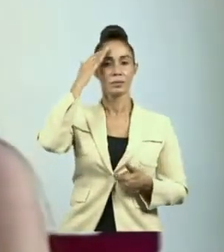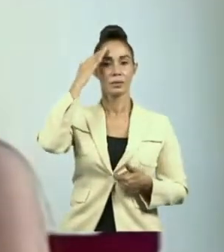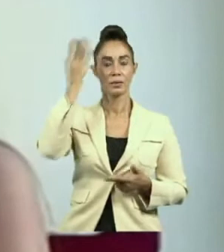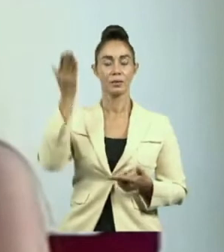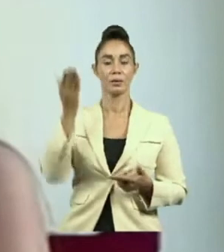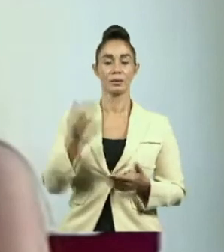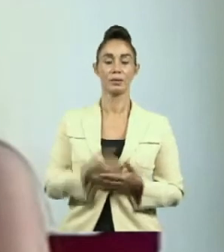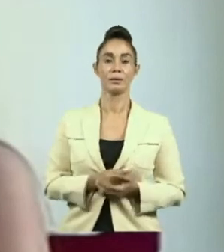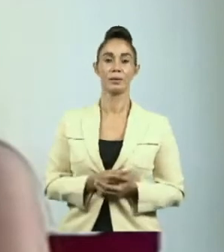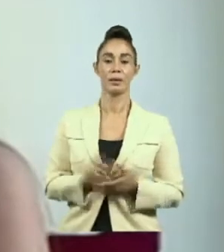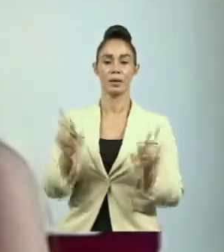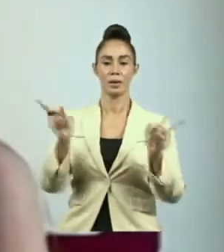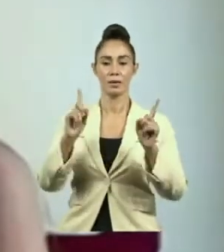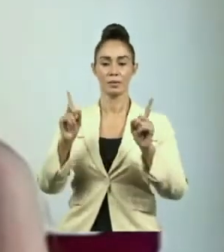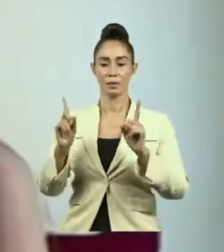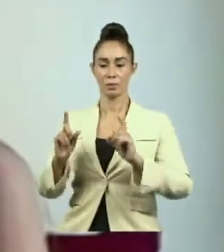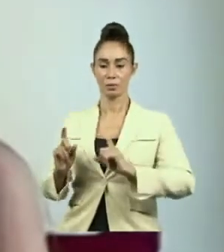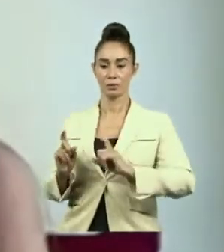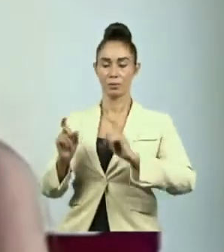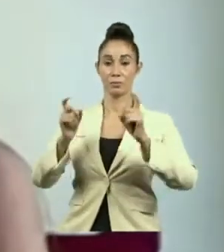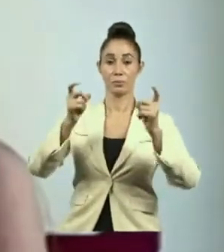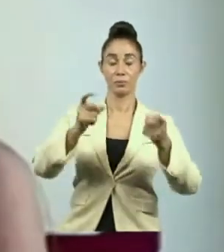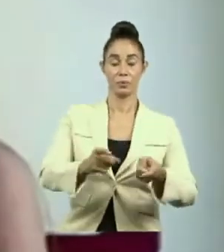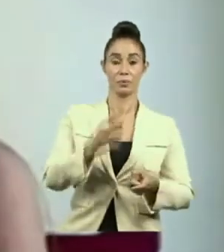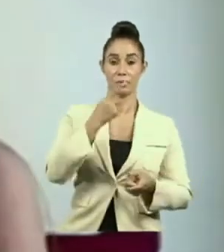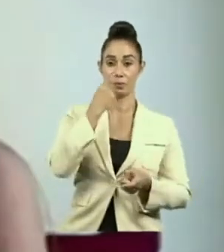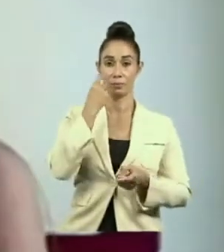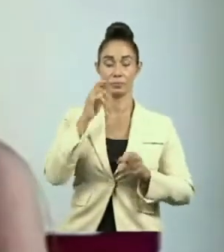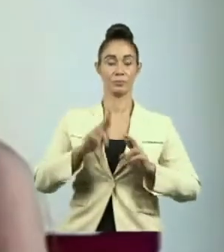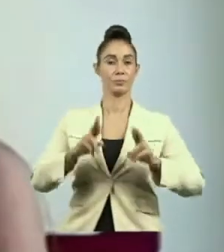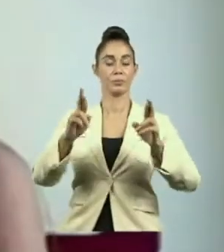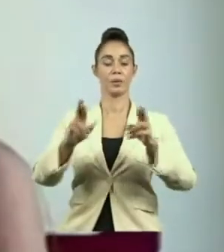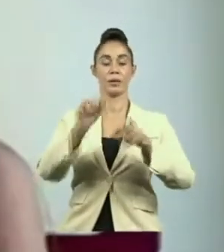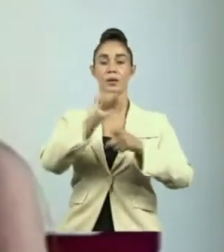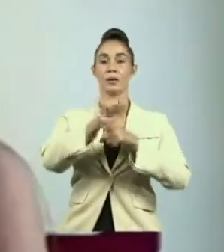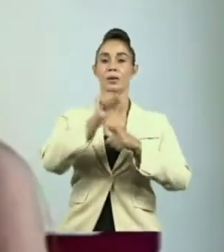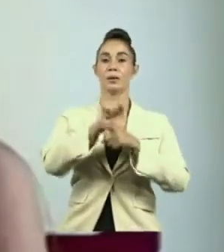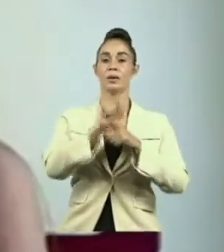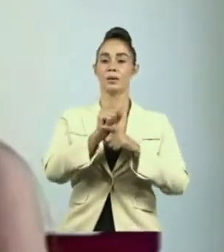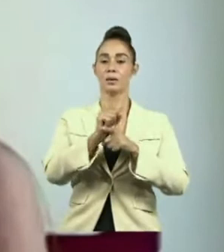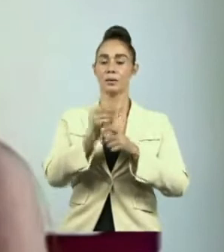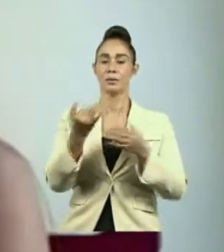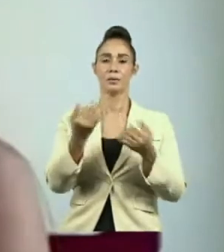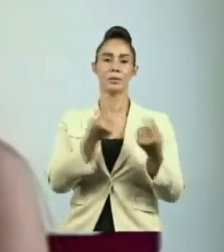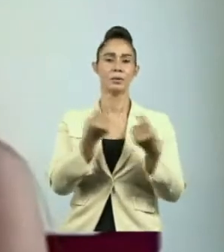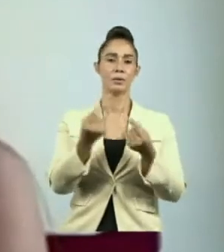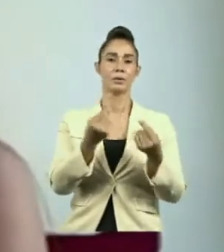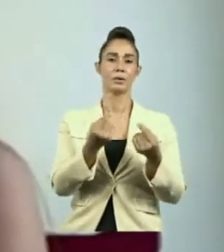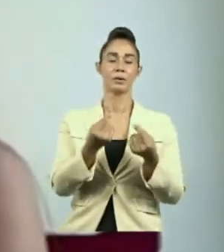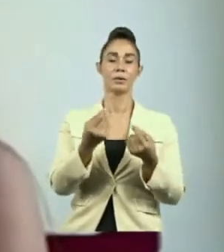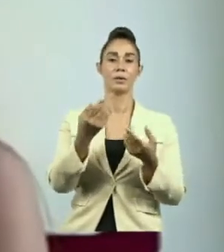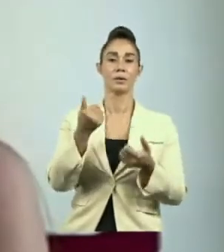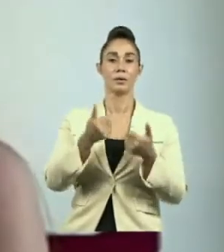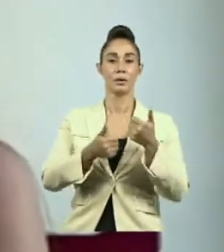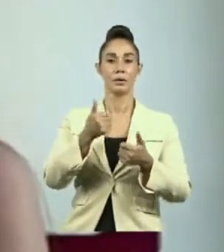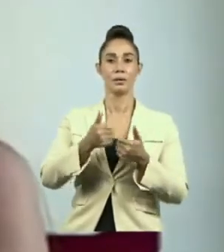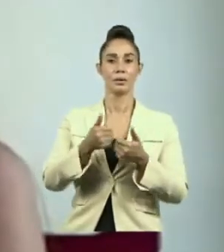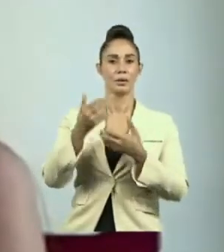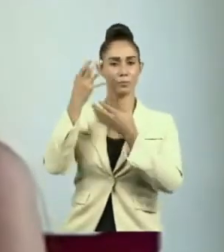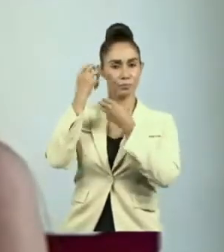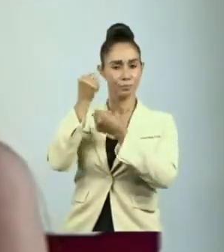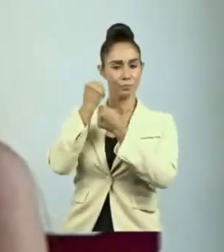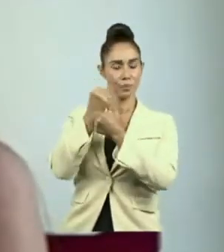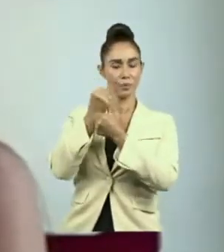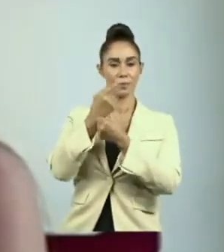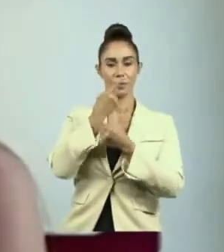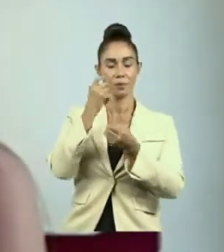pruebas rápidas que está empleando el gobierno y los operativos masivos que está revisando y cuál es el nivel de confiabilidad de esos